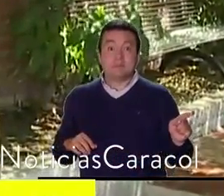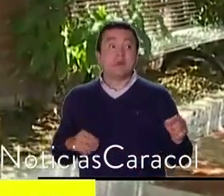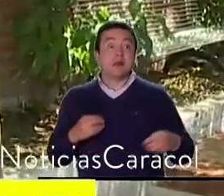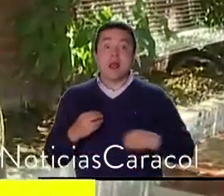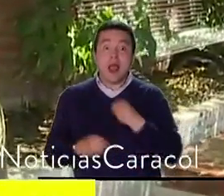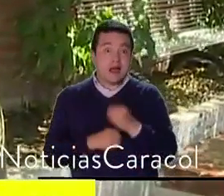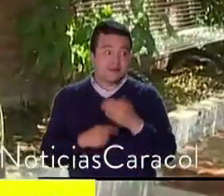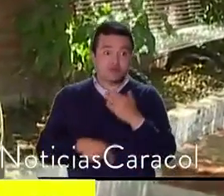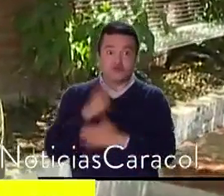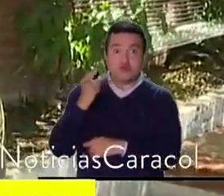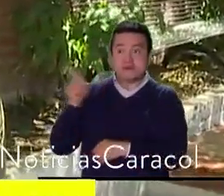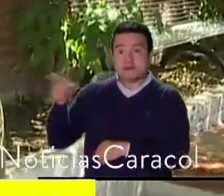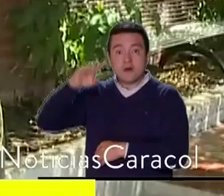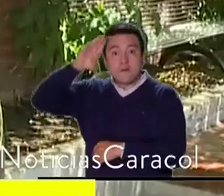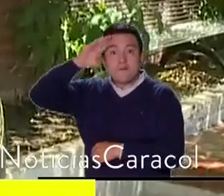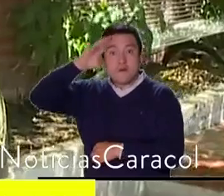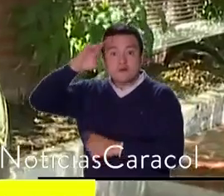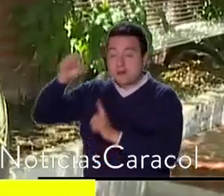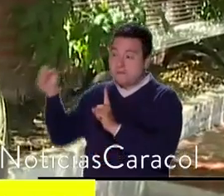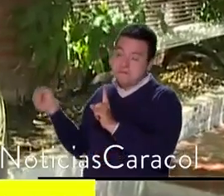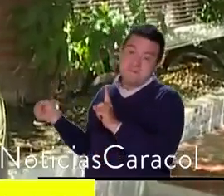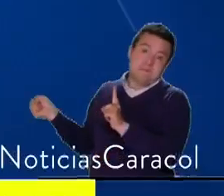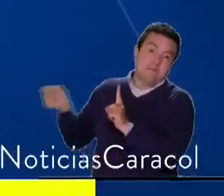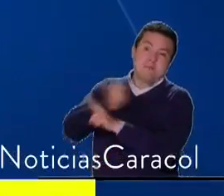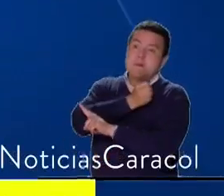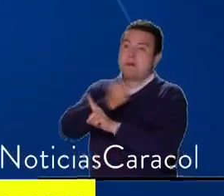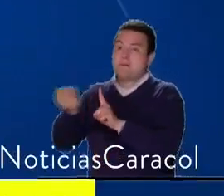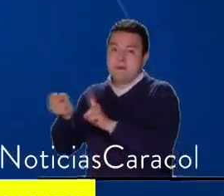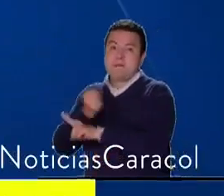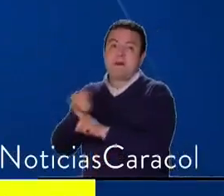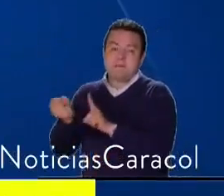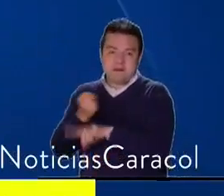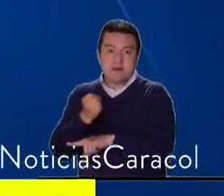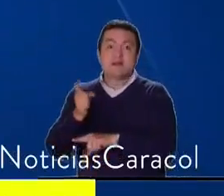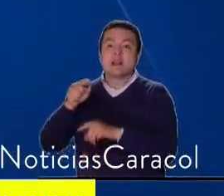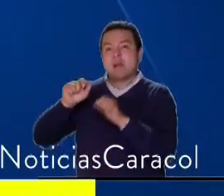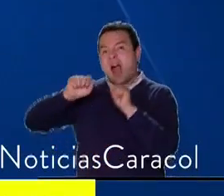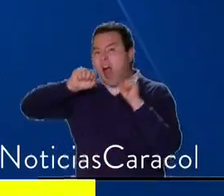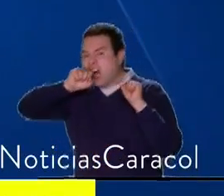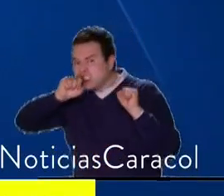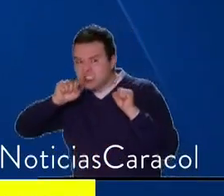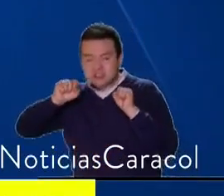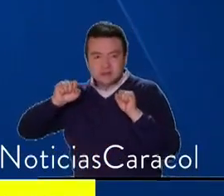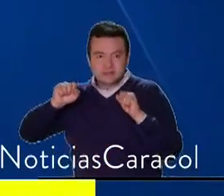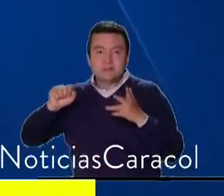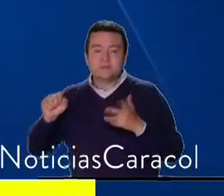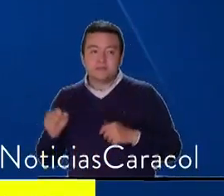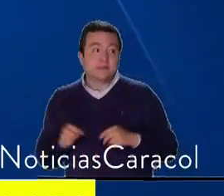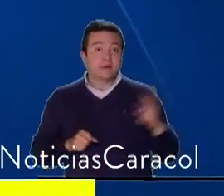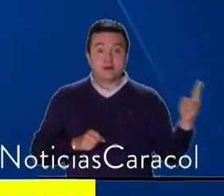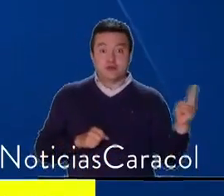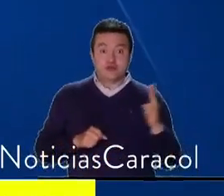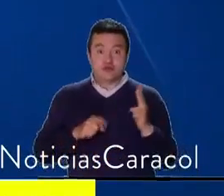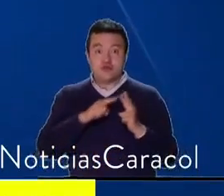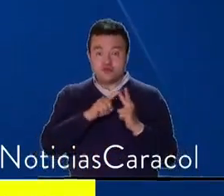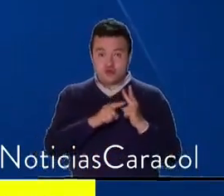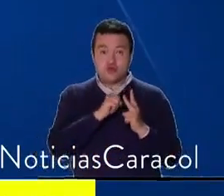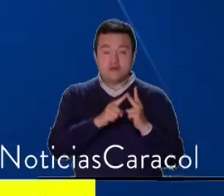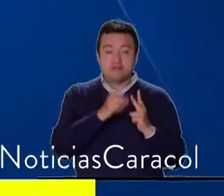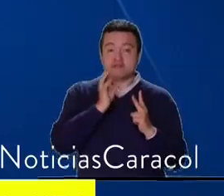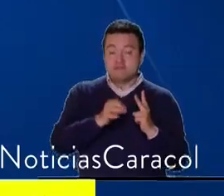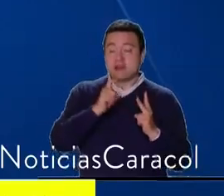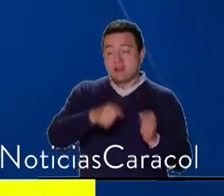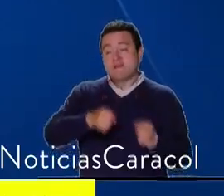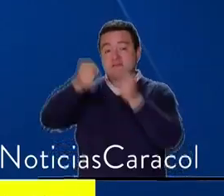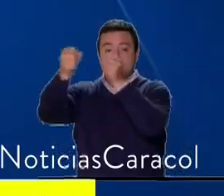contra los policiales y le genera una mordedura. Los implicados deben responder por ataque a servidor público. Son